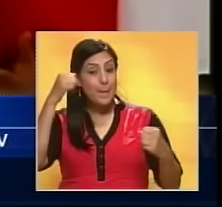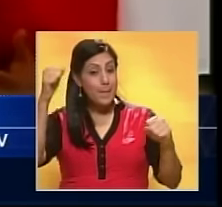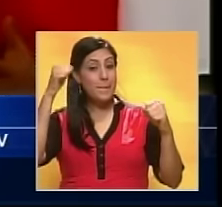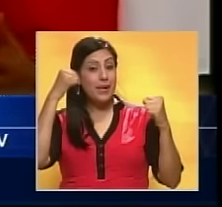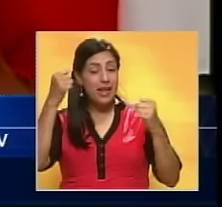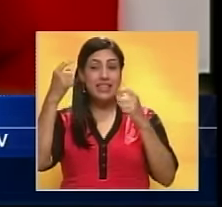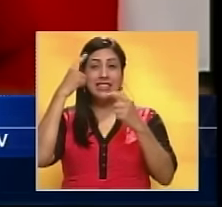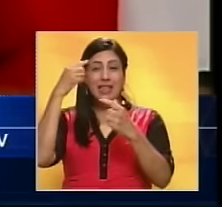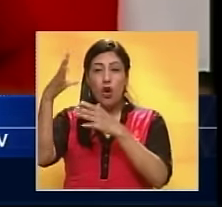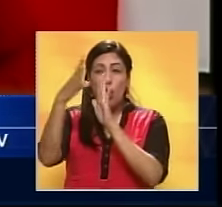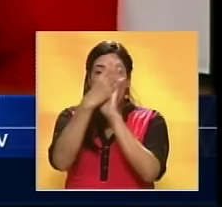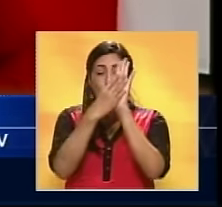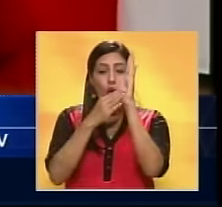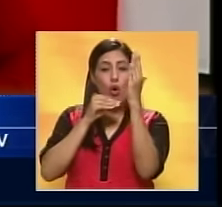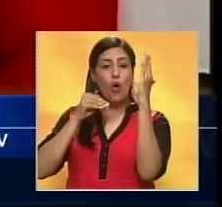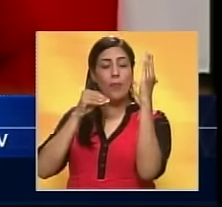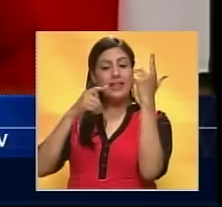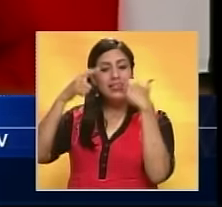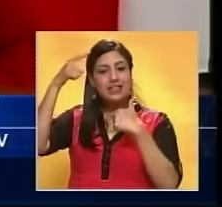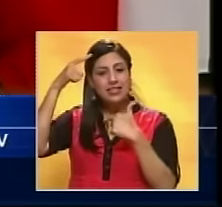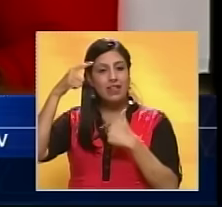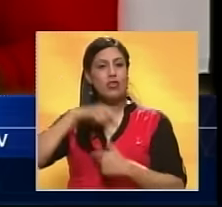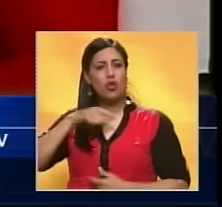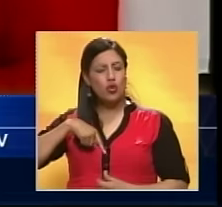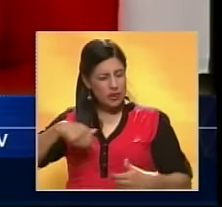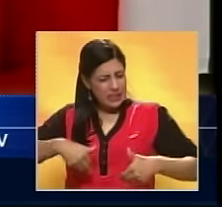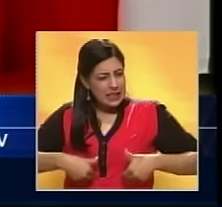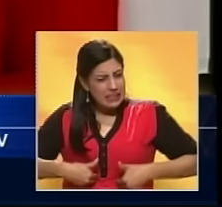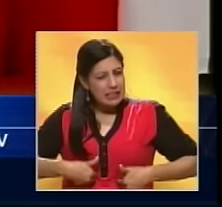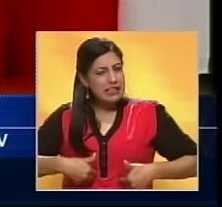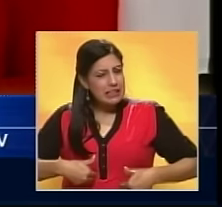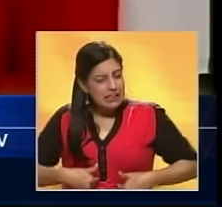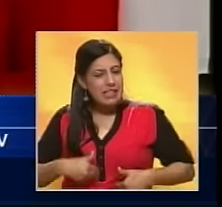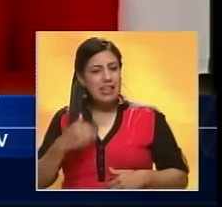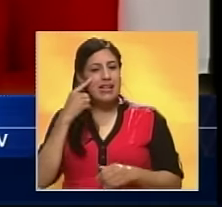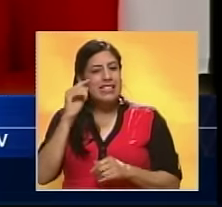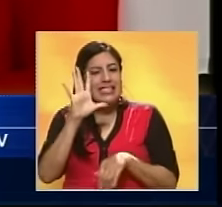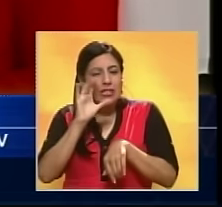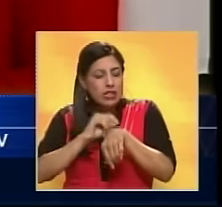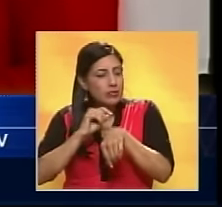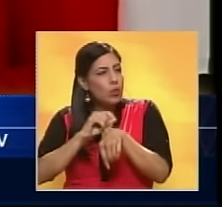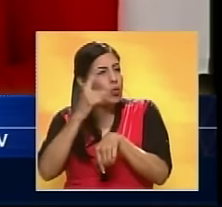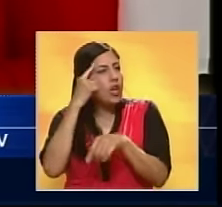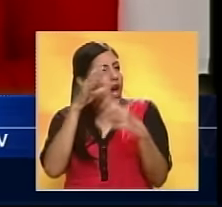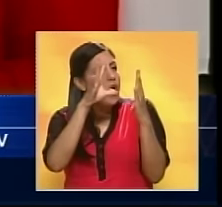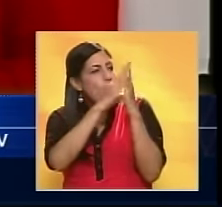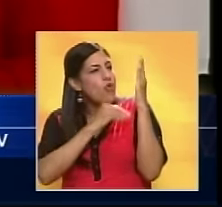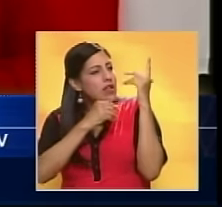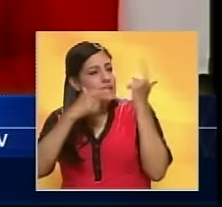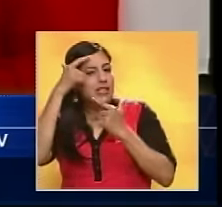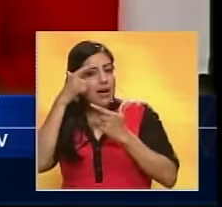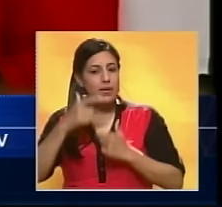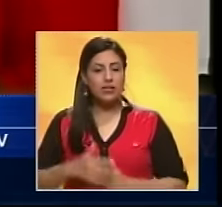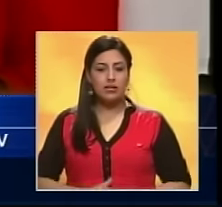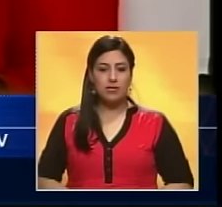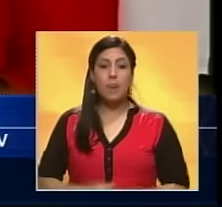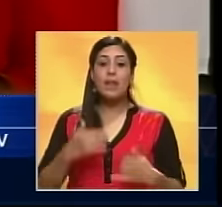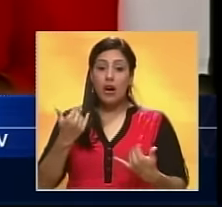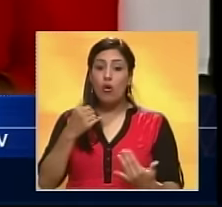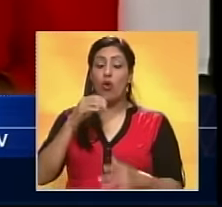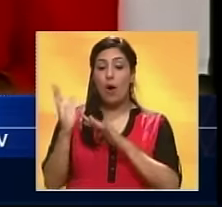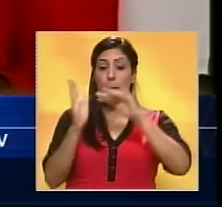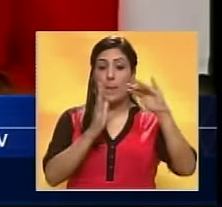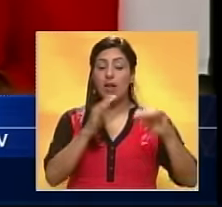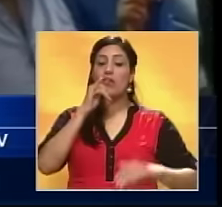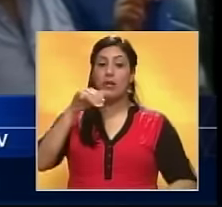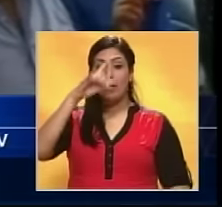Practiquemos lo que hacía Hugo Chávez. Hagamos un esfuerzo por ser 5 minutos al día como Hugo Chávez. Por otra parte,